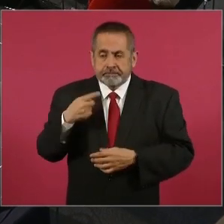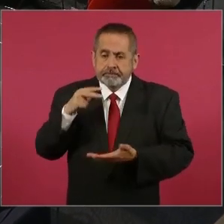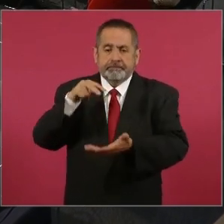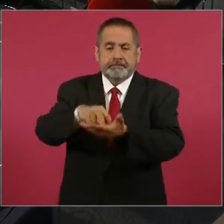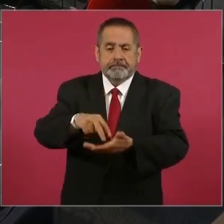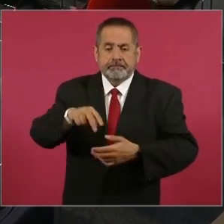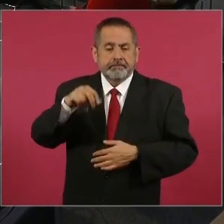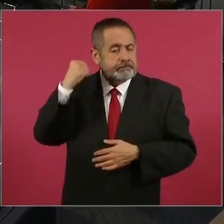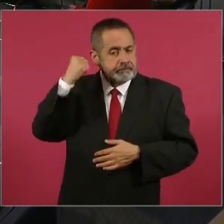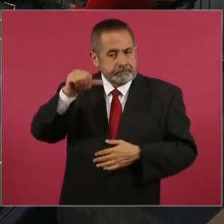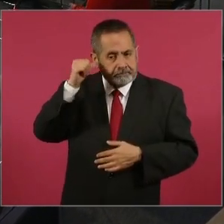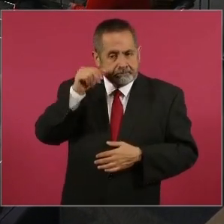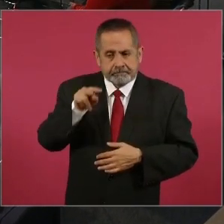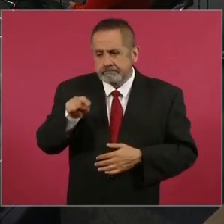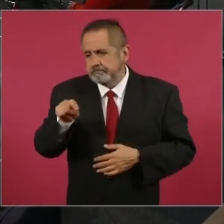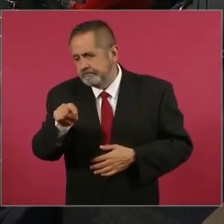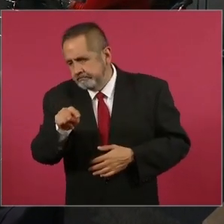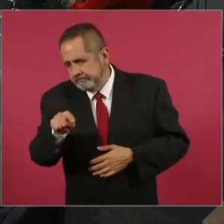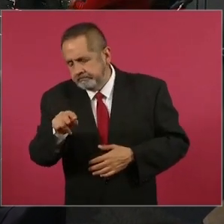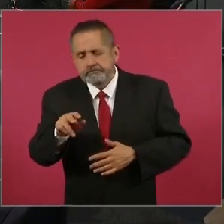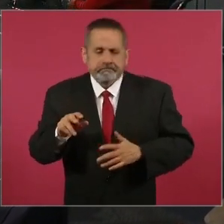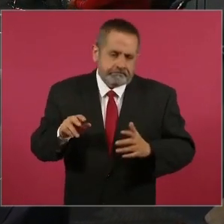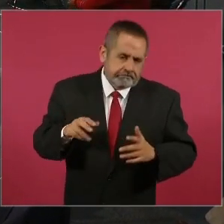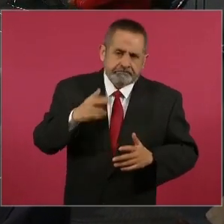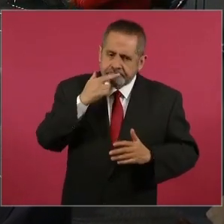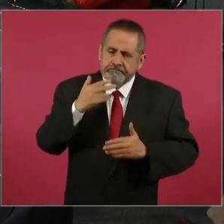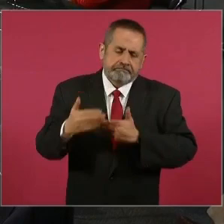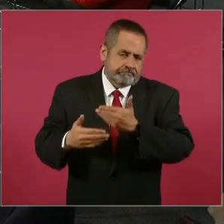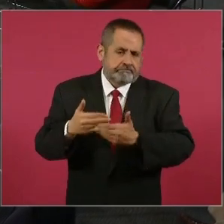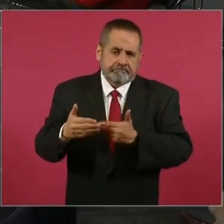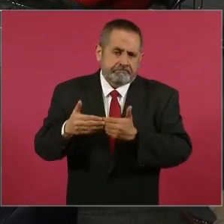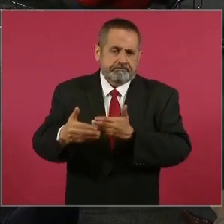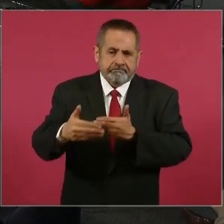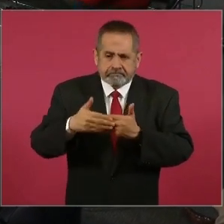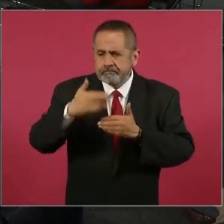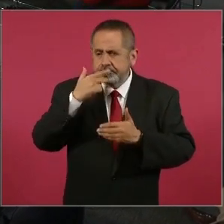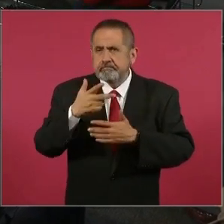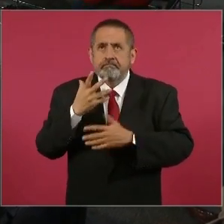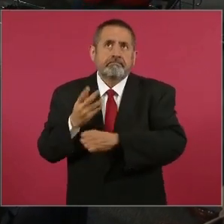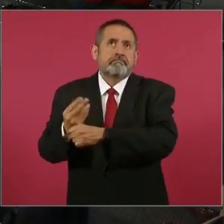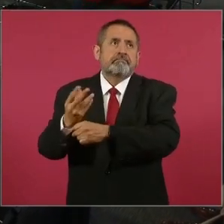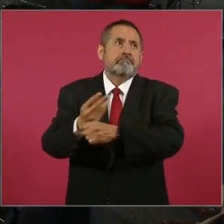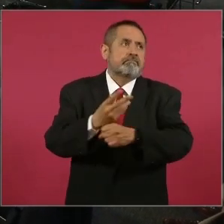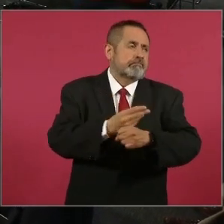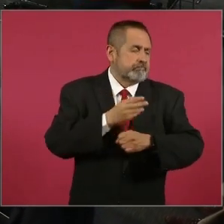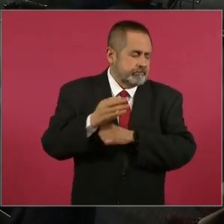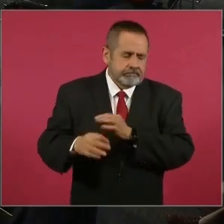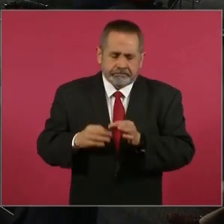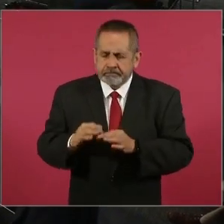Acapulco ya vamos bastante avanzados en el plan de